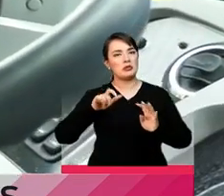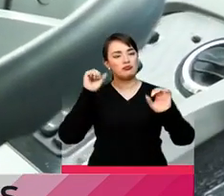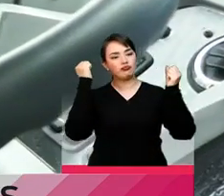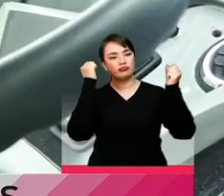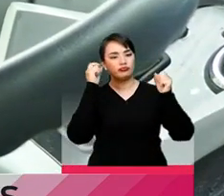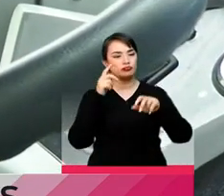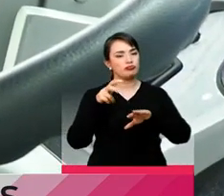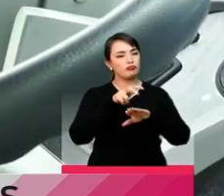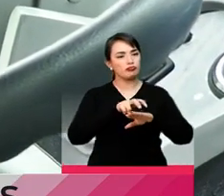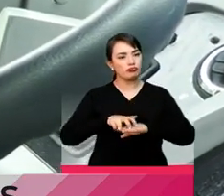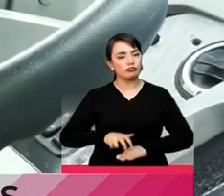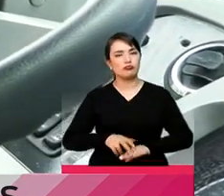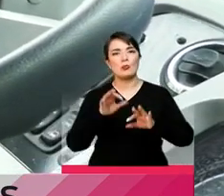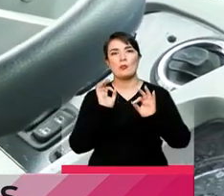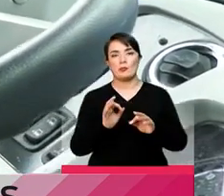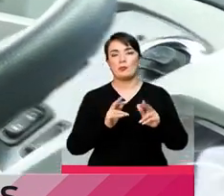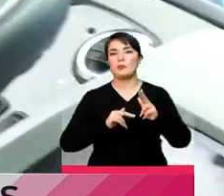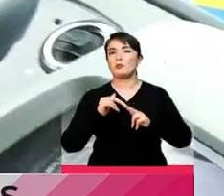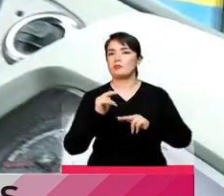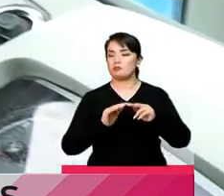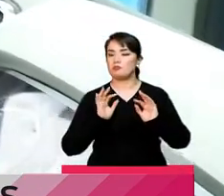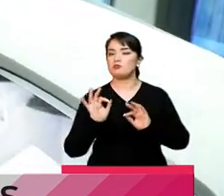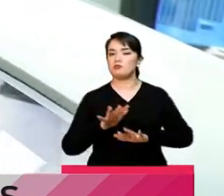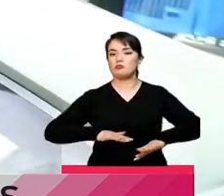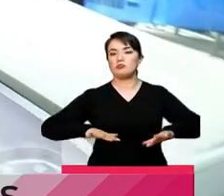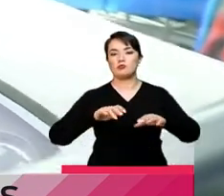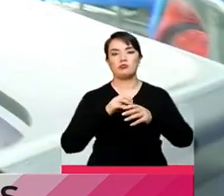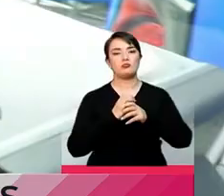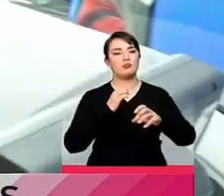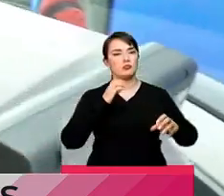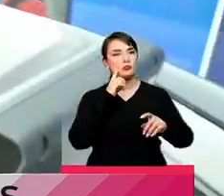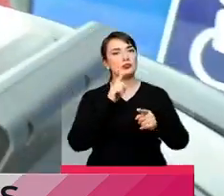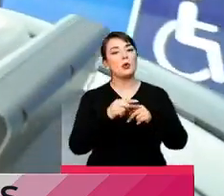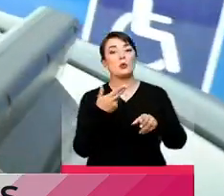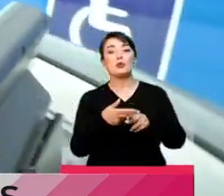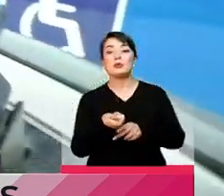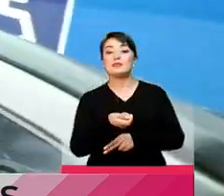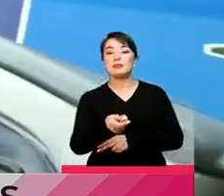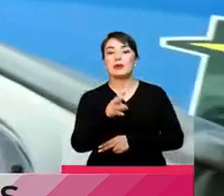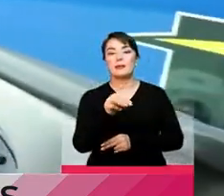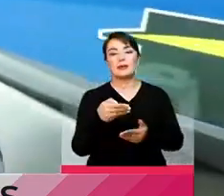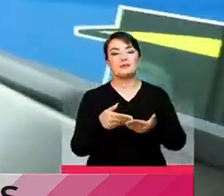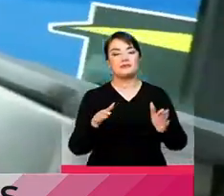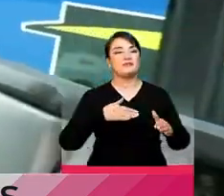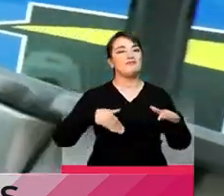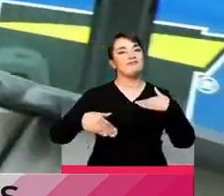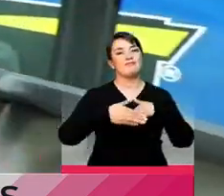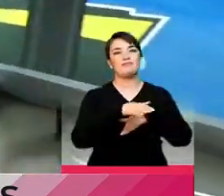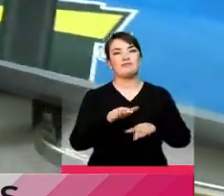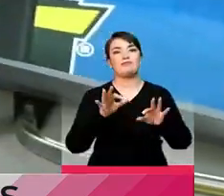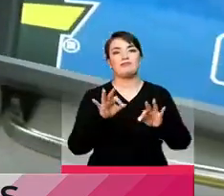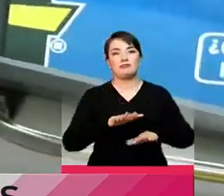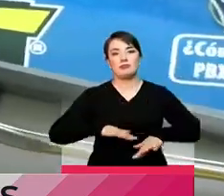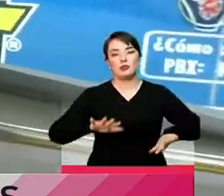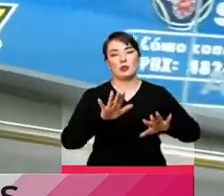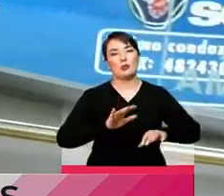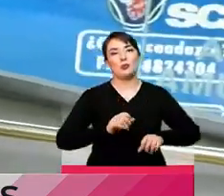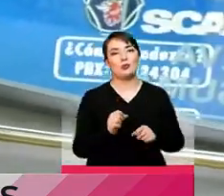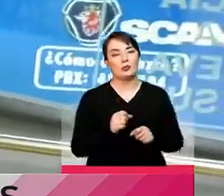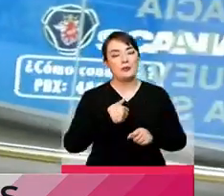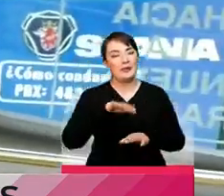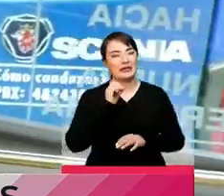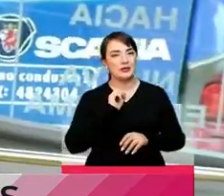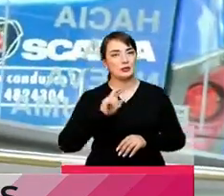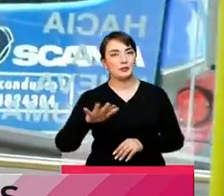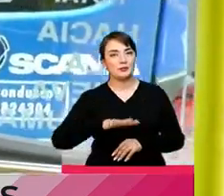ocupan estos buses, que como digo, circularán a partir del próximo martes en Bogotá, especialmente en el sur. Pero